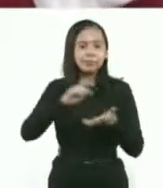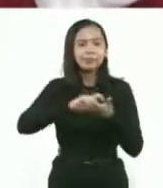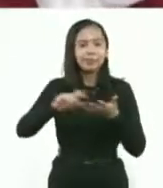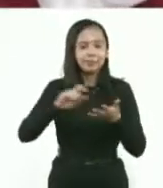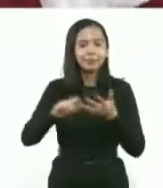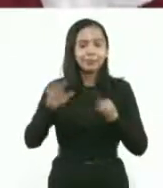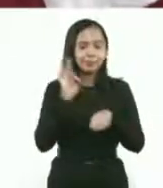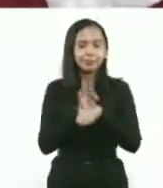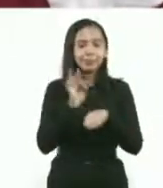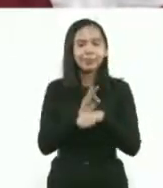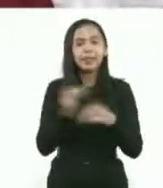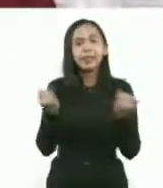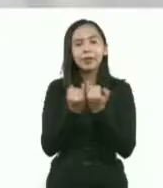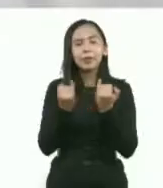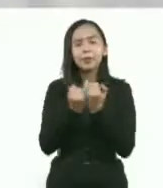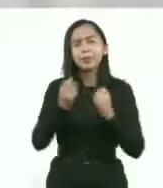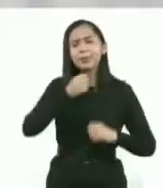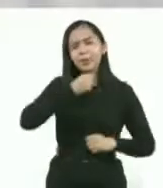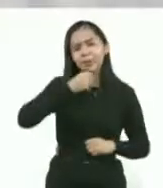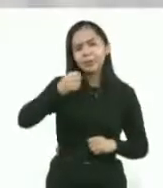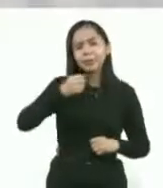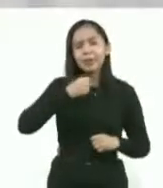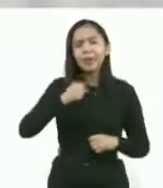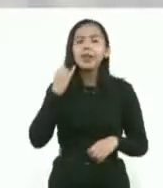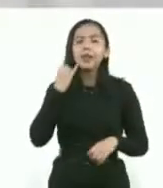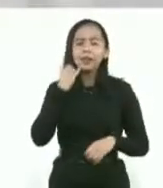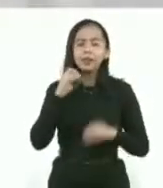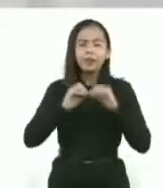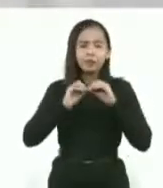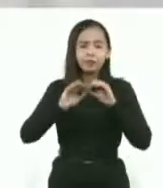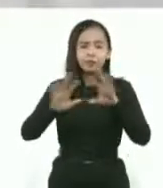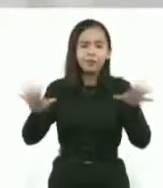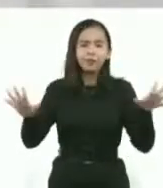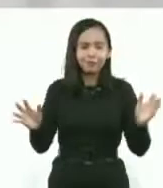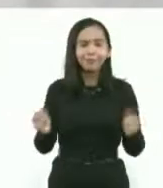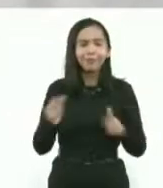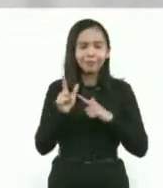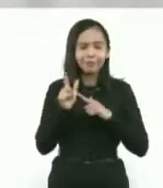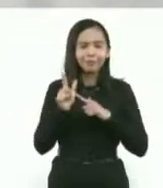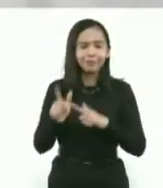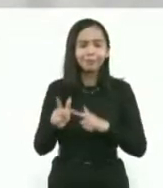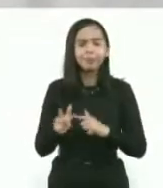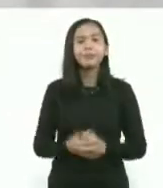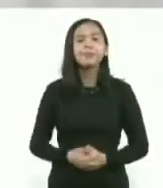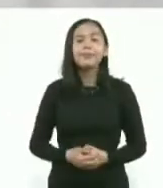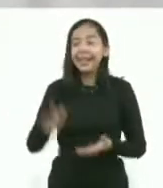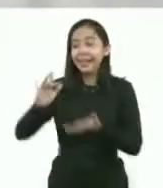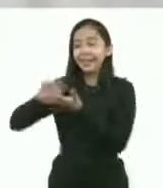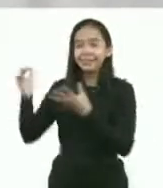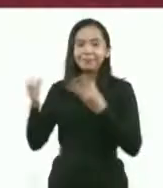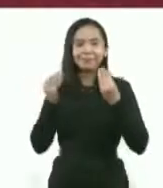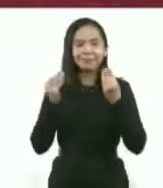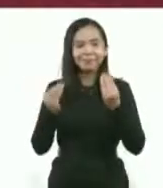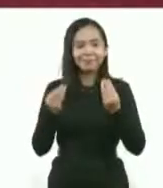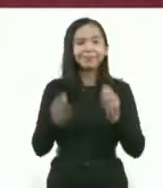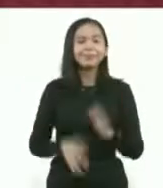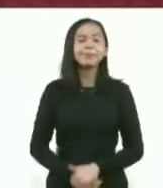empoderarles a través de los medios de comunicación de la información sobre gasolinas y diésel. Muchas gracias.